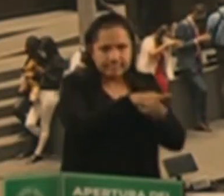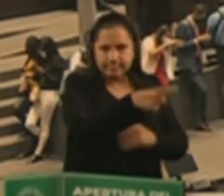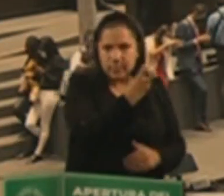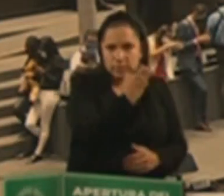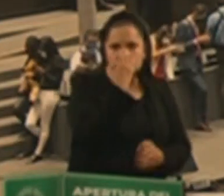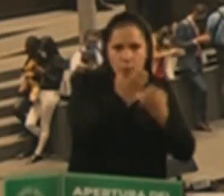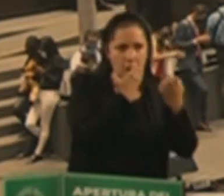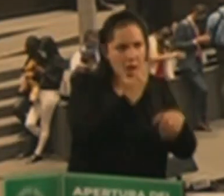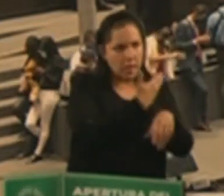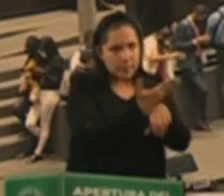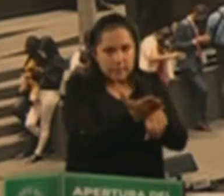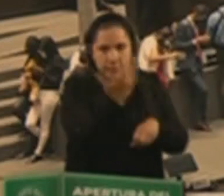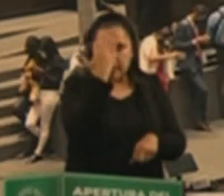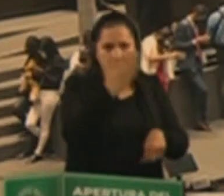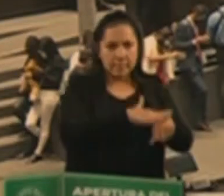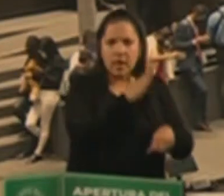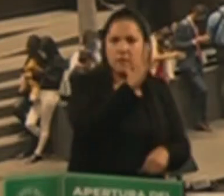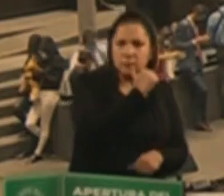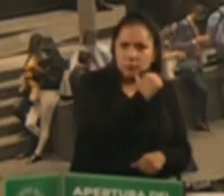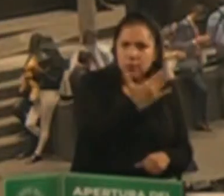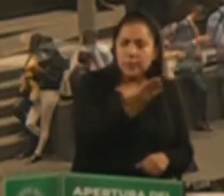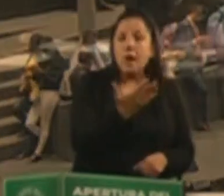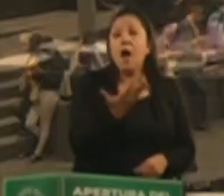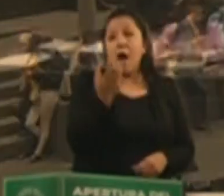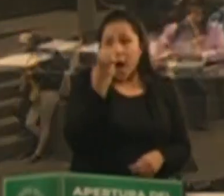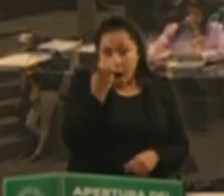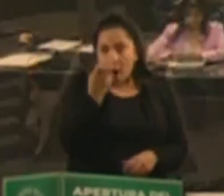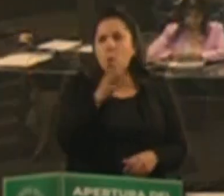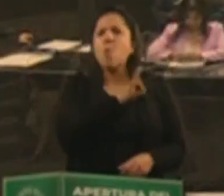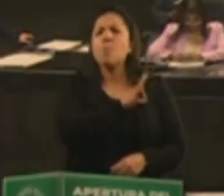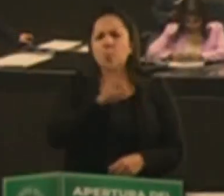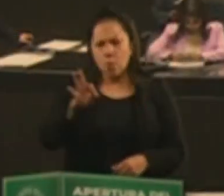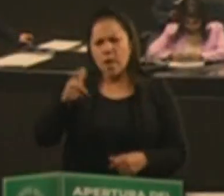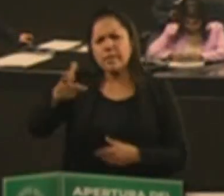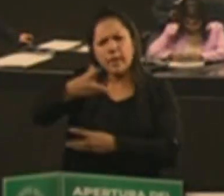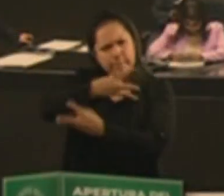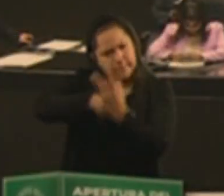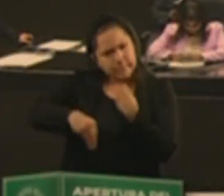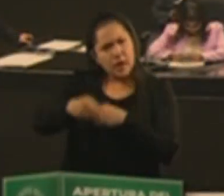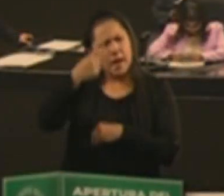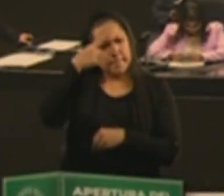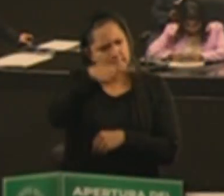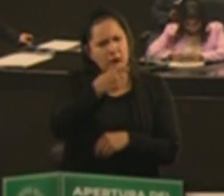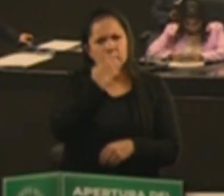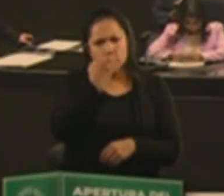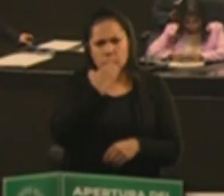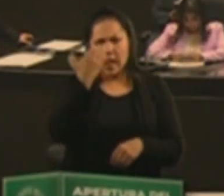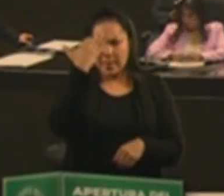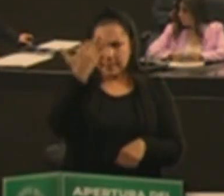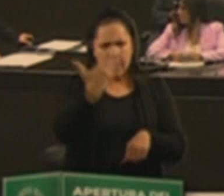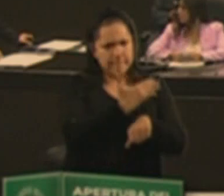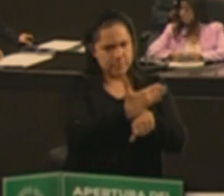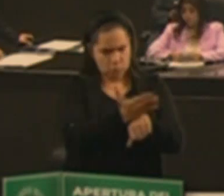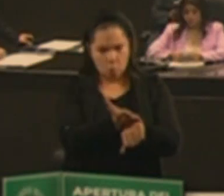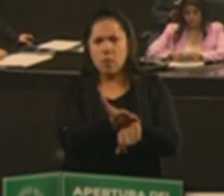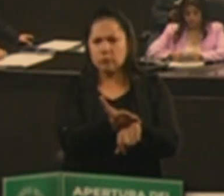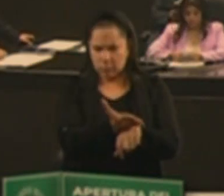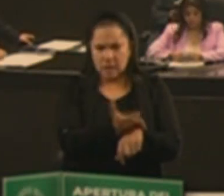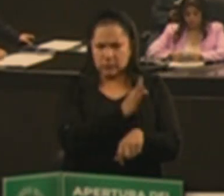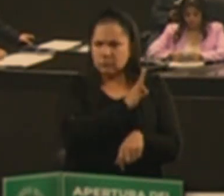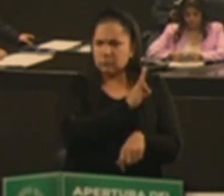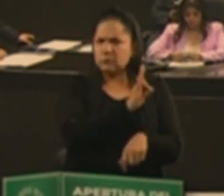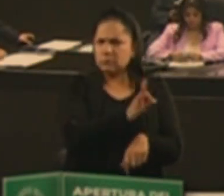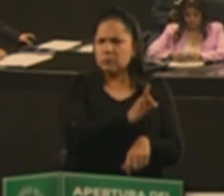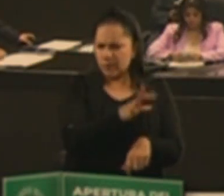educación. Una estrategia que le apueste a recuperar las escuelas de tiempo completo, el dinero que tanta falta le hace falta a nuestras